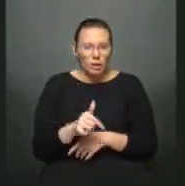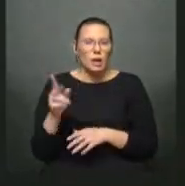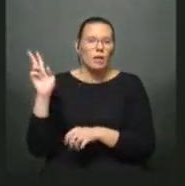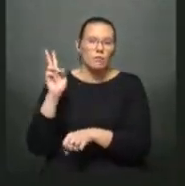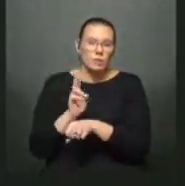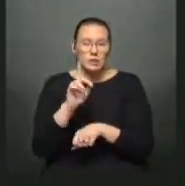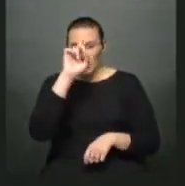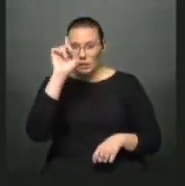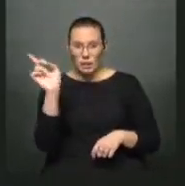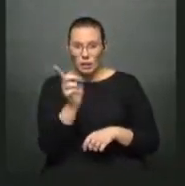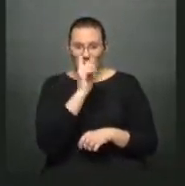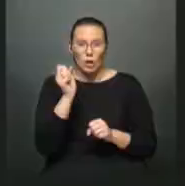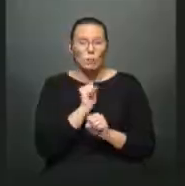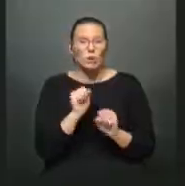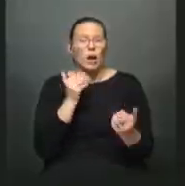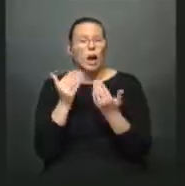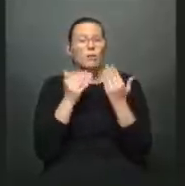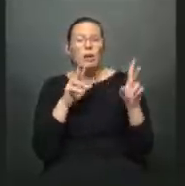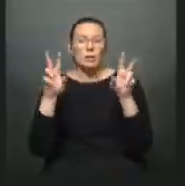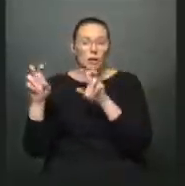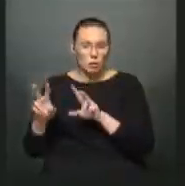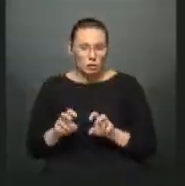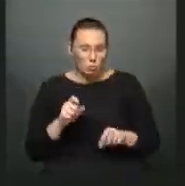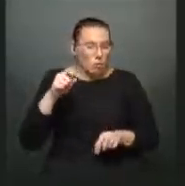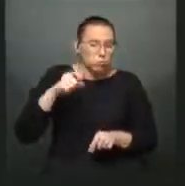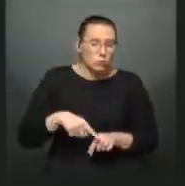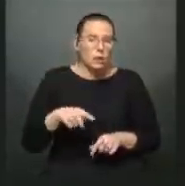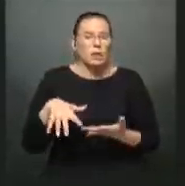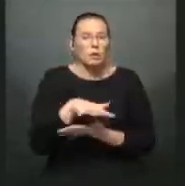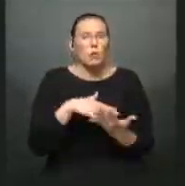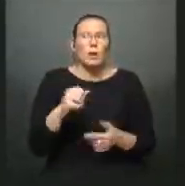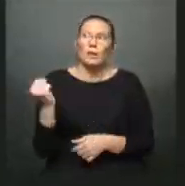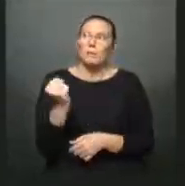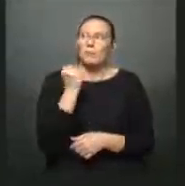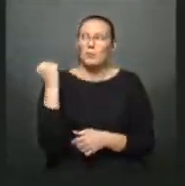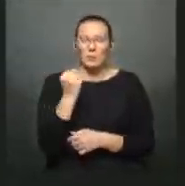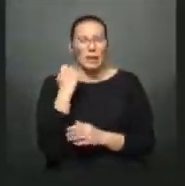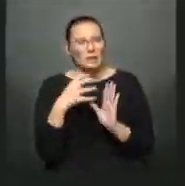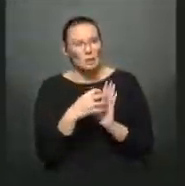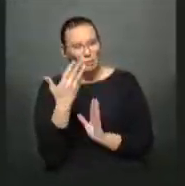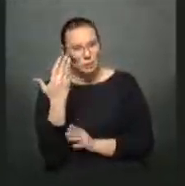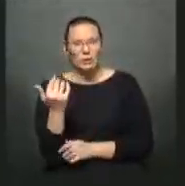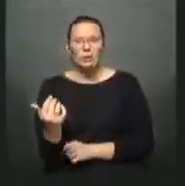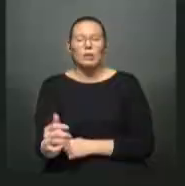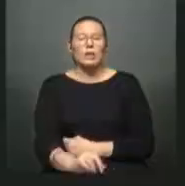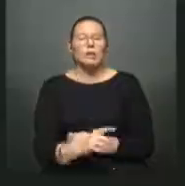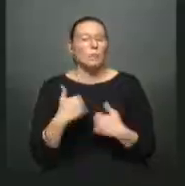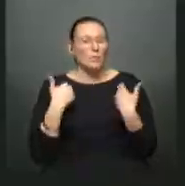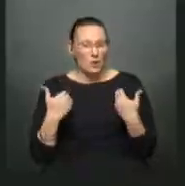visitas internacionales y de poner los temas de la agenda local en este lugar tan emblemático y tan importante. Así que estamos